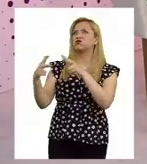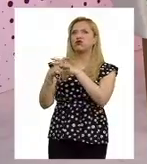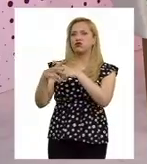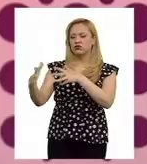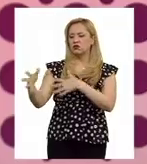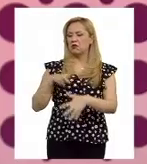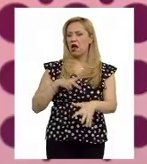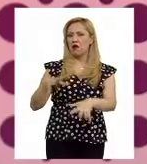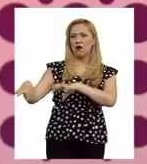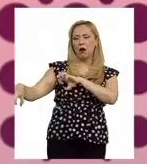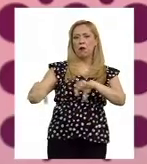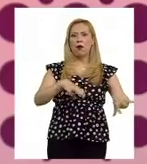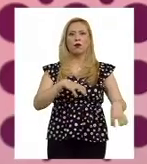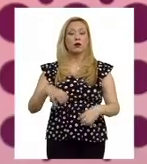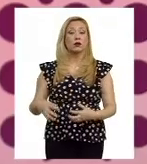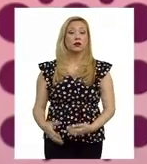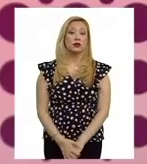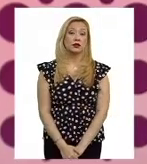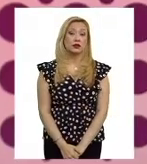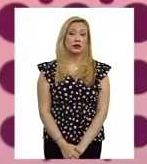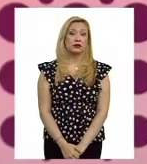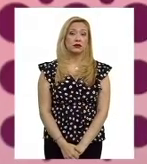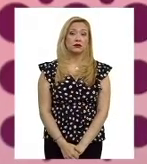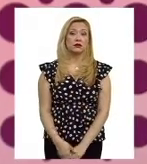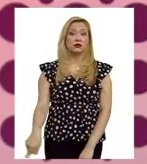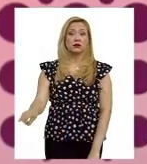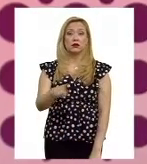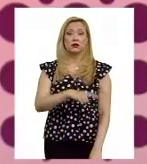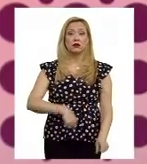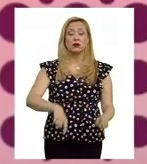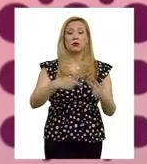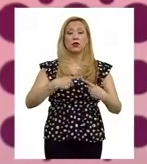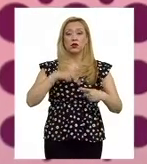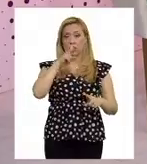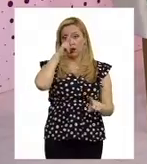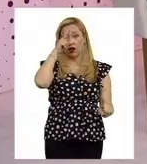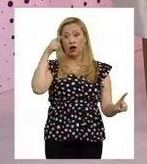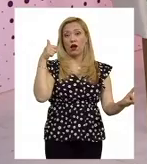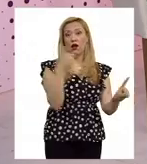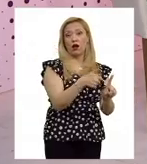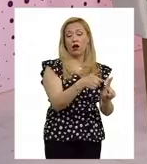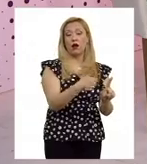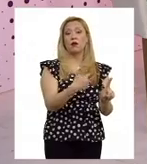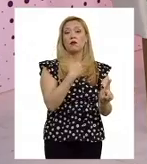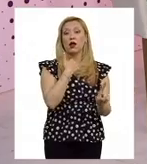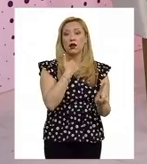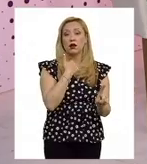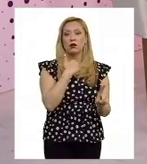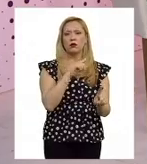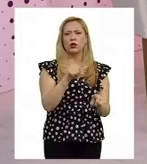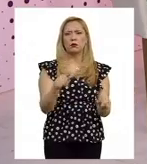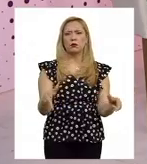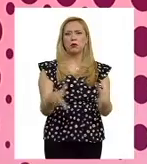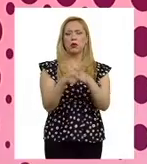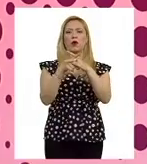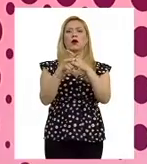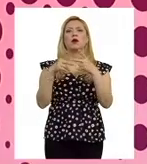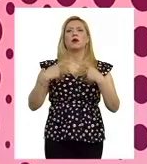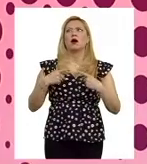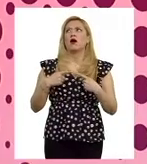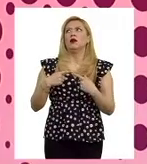El resultado es que son víctimas de amenazas, de asesinatos, y finalmente esto provoca otro tipo de